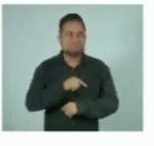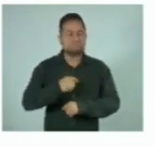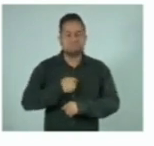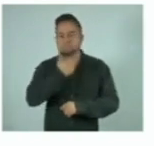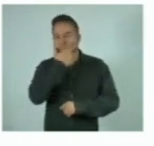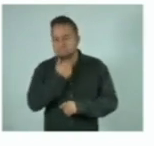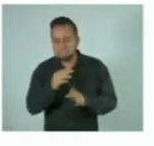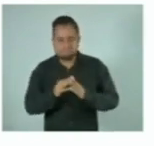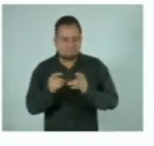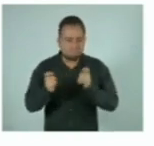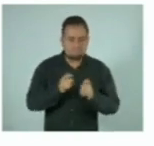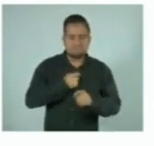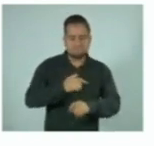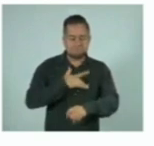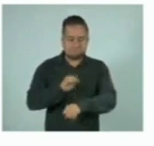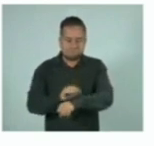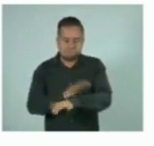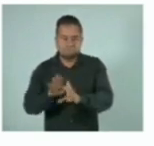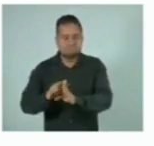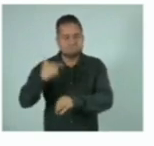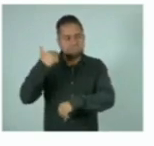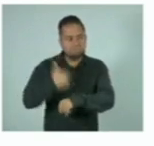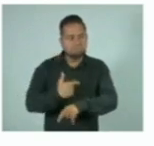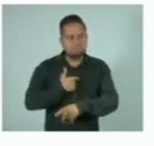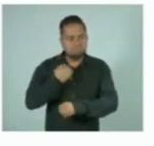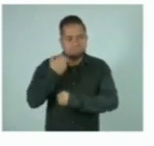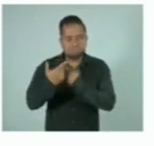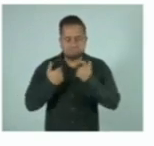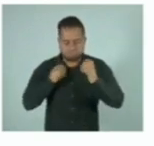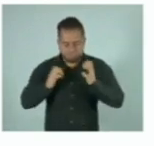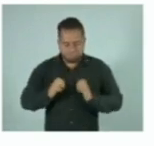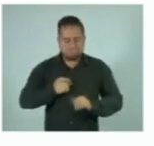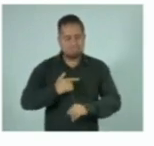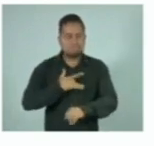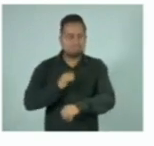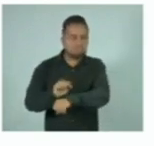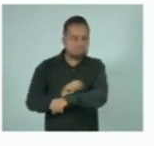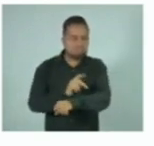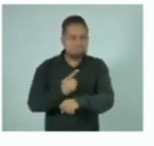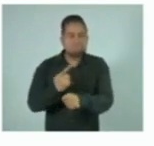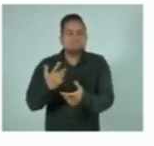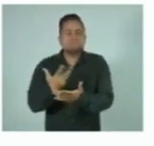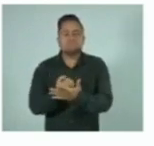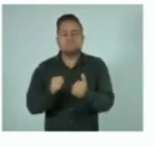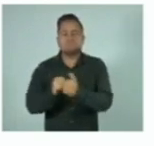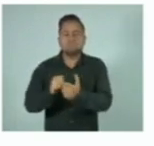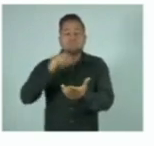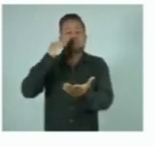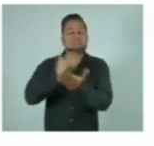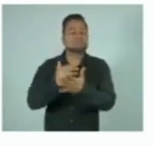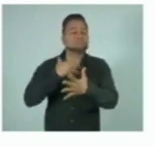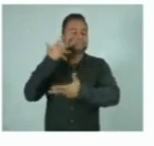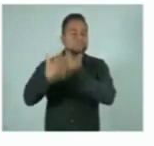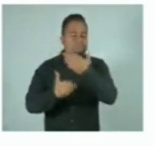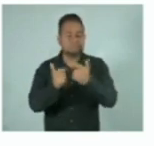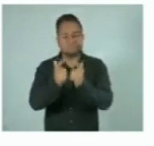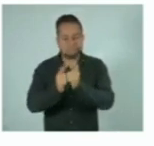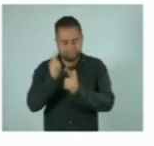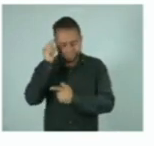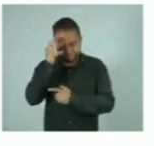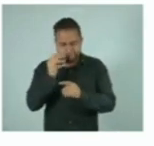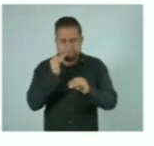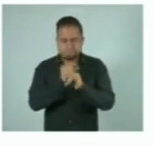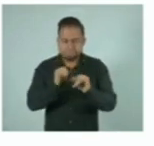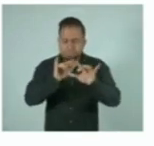paternidad, mis emociones, cómo identificarlas, la expresión corporal de mis emociones y qué gano con parar mi violencia. A través del grupo de reflexión virtual se